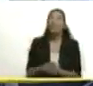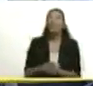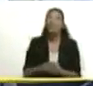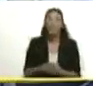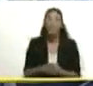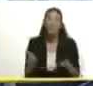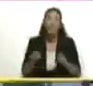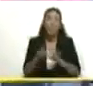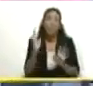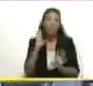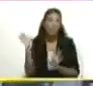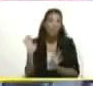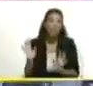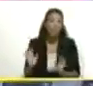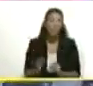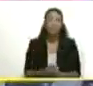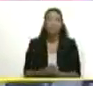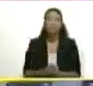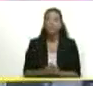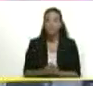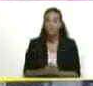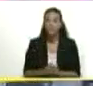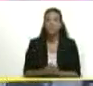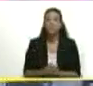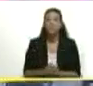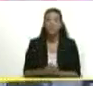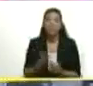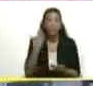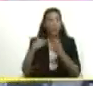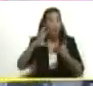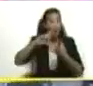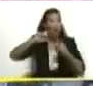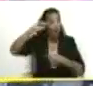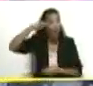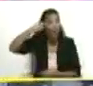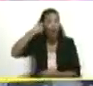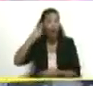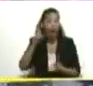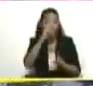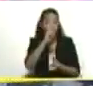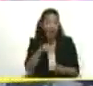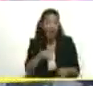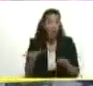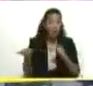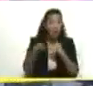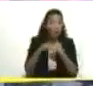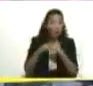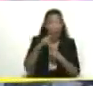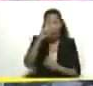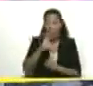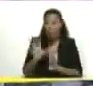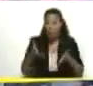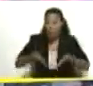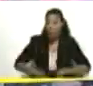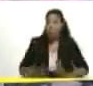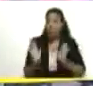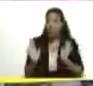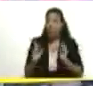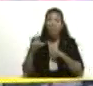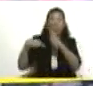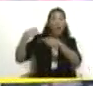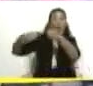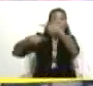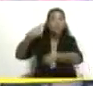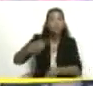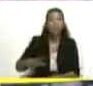Molina. ¿Ah? Numa se tiene que acordar porque somos contemporáneos, Numa. Y nuestra